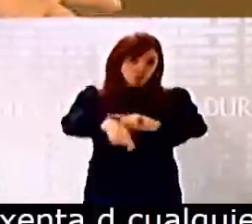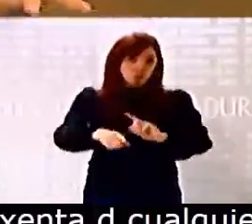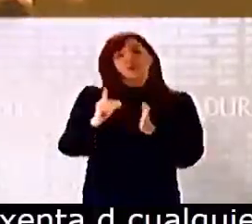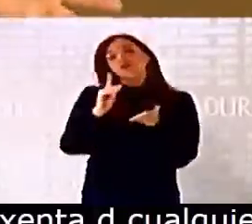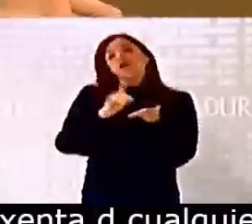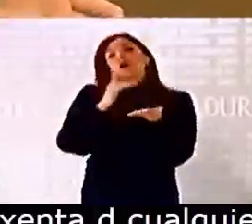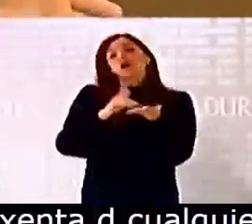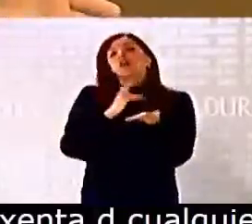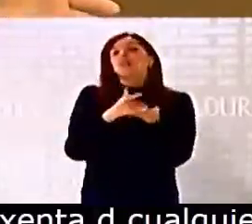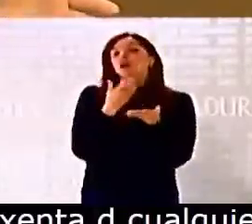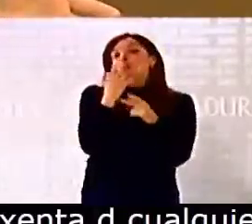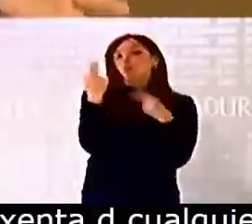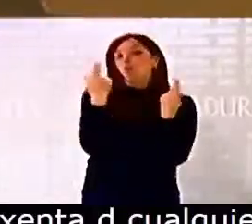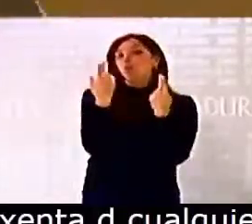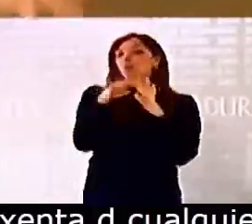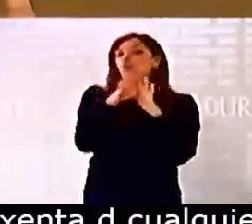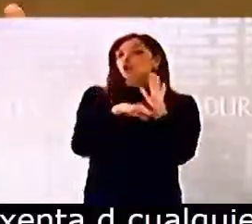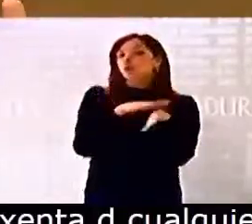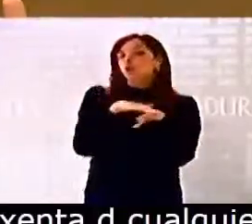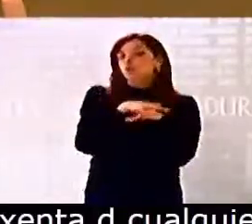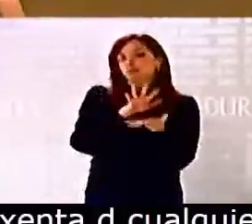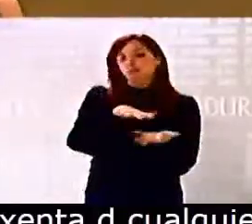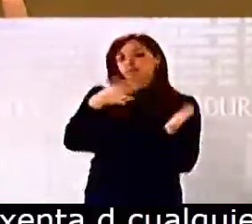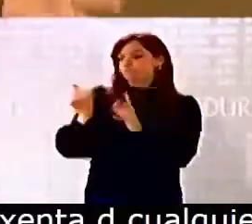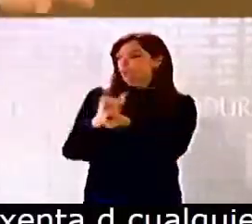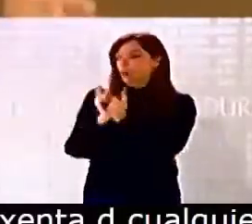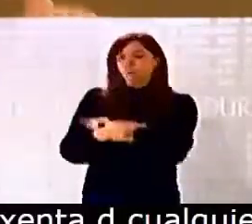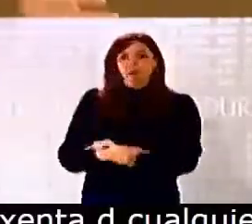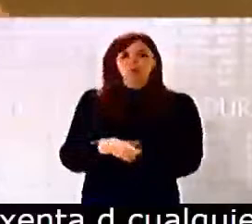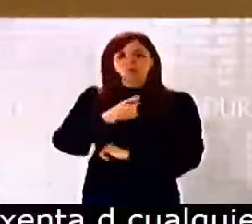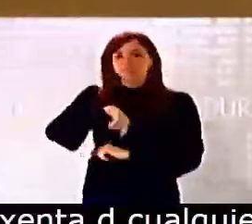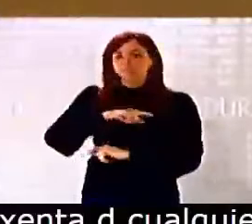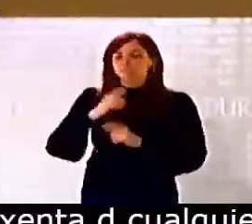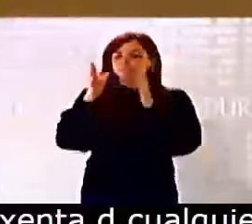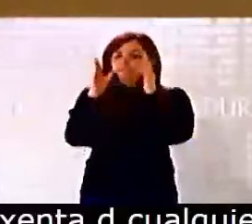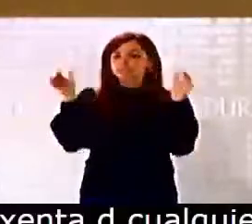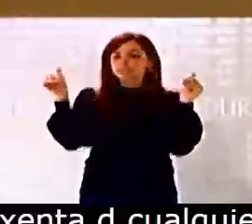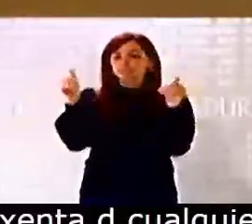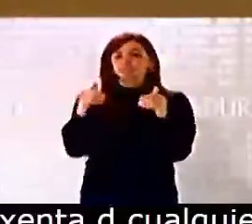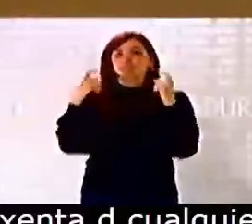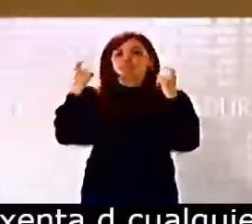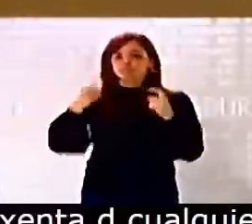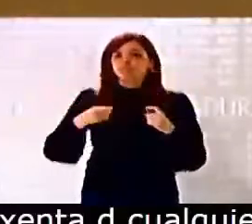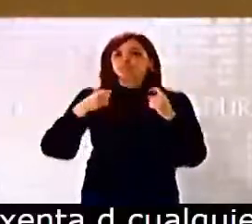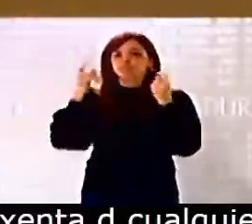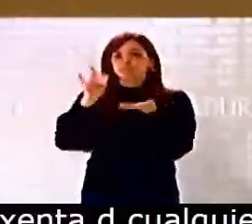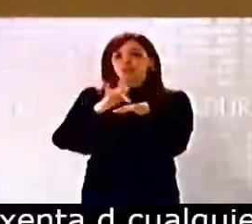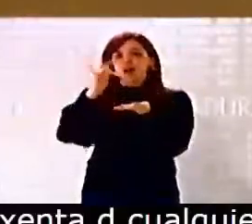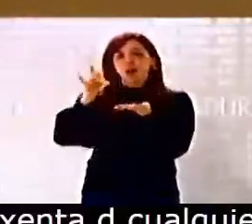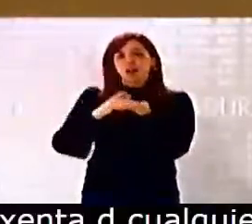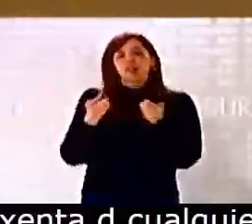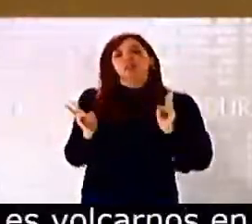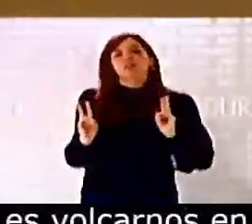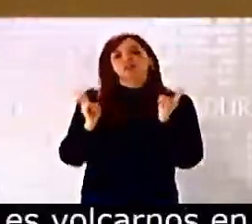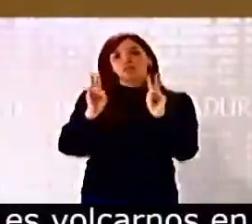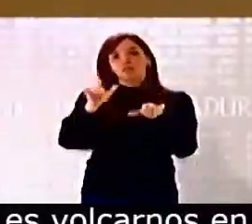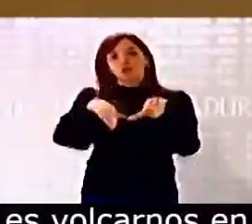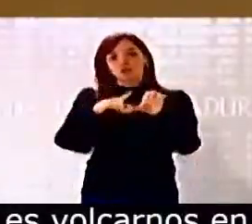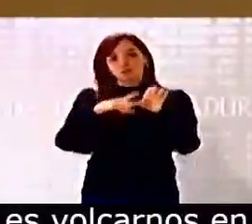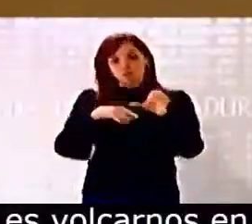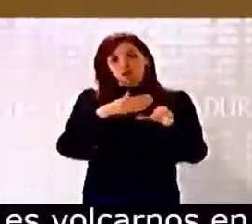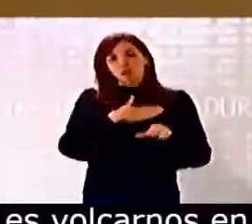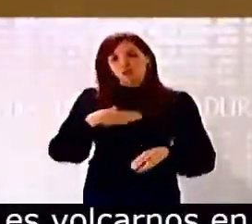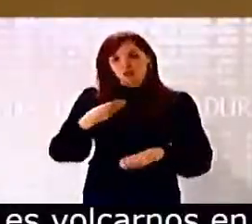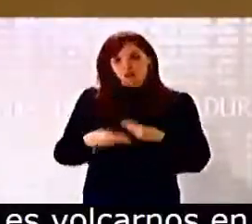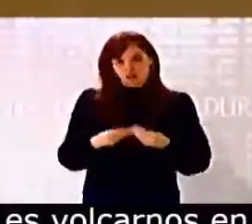pública y nuestro programa de gobierno, es volcarnos en ser capaces de articular la agenda de reactivación en Extremadura